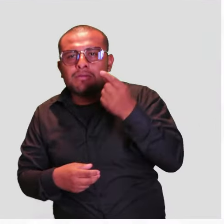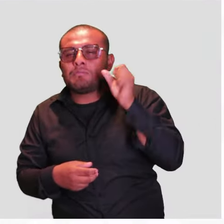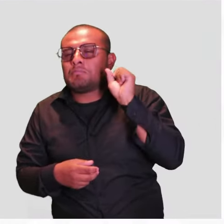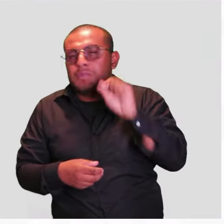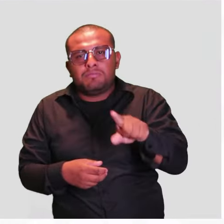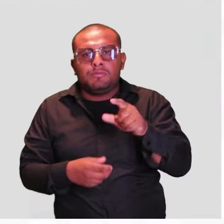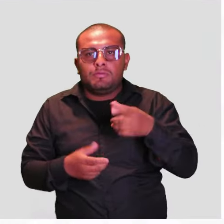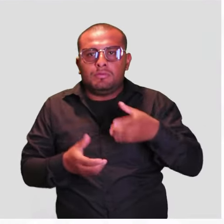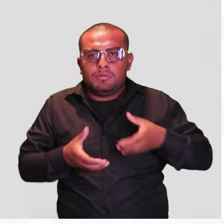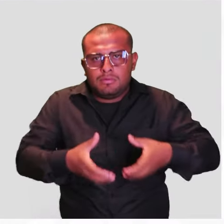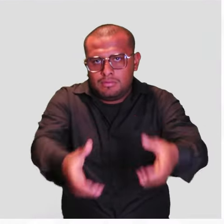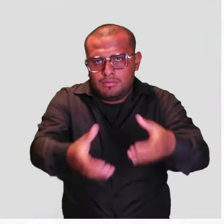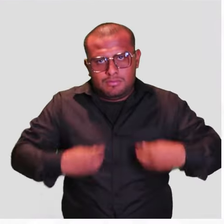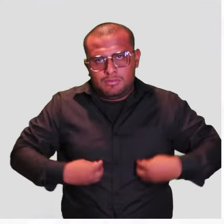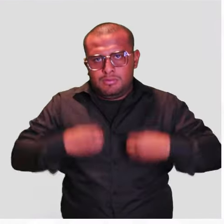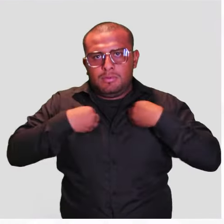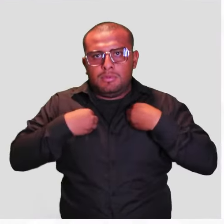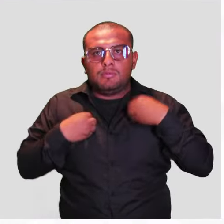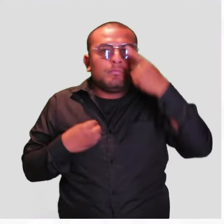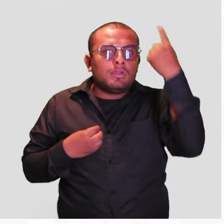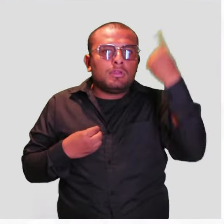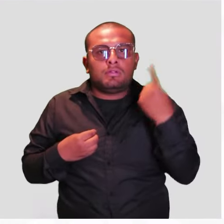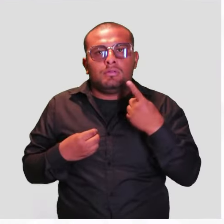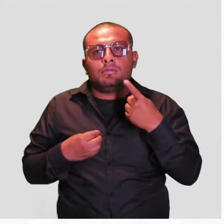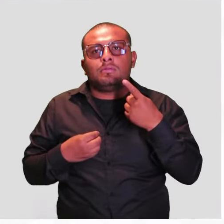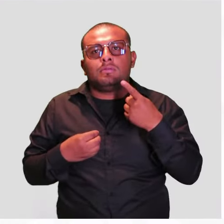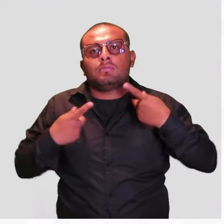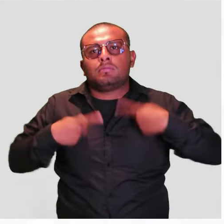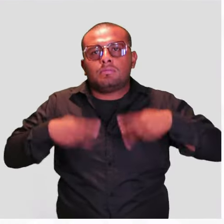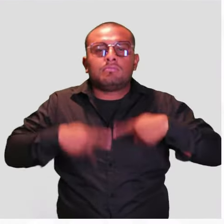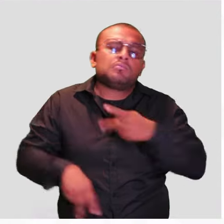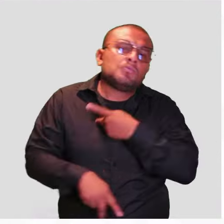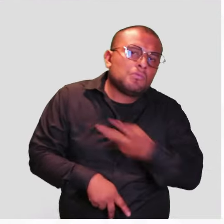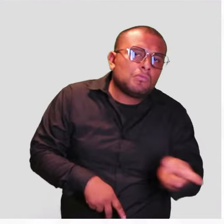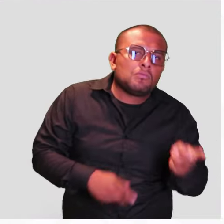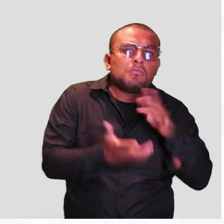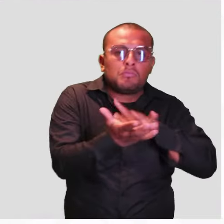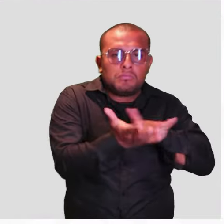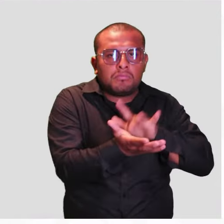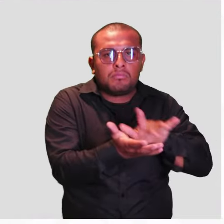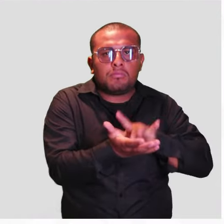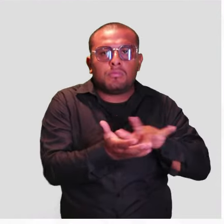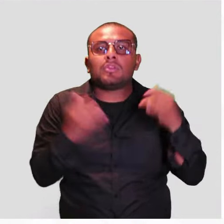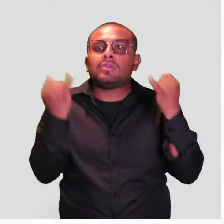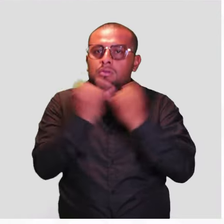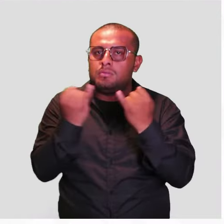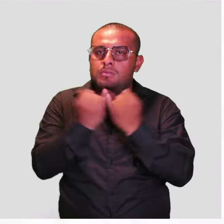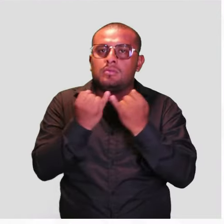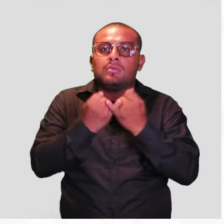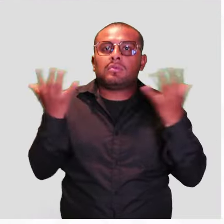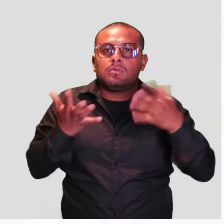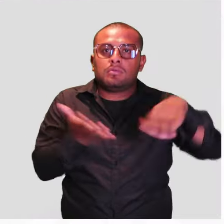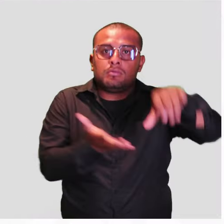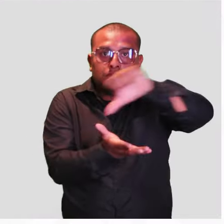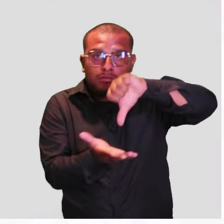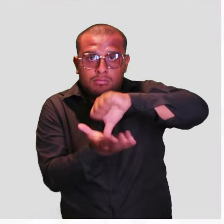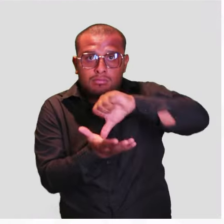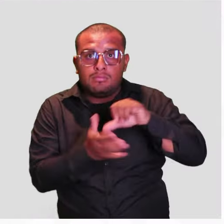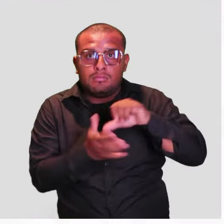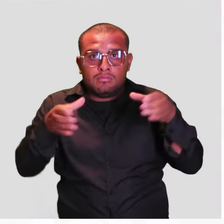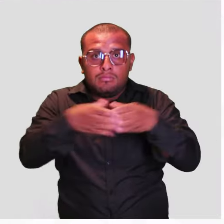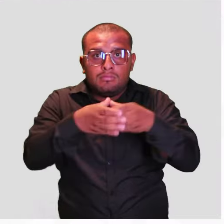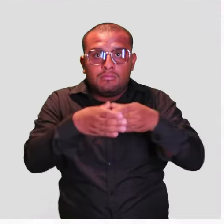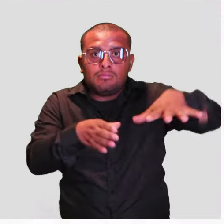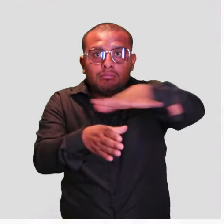esto apoyar a los ciudadanos de bajos recursos. También llevaremos a cabo la creación de un centro que va a cuidar de nuestra